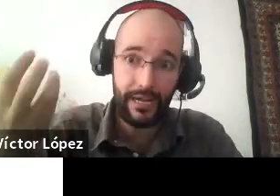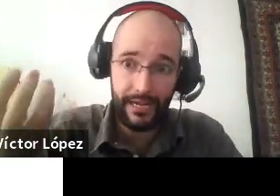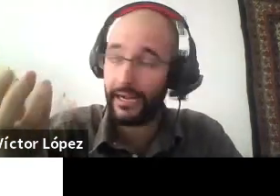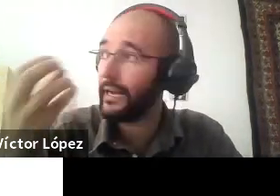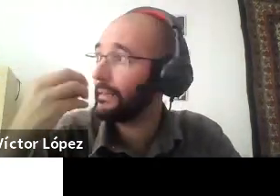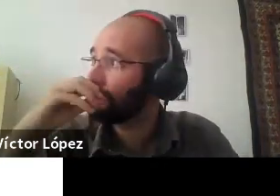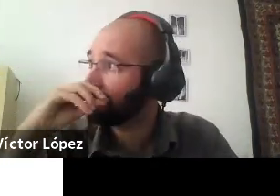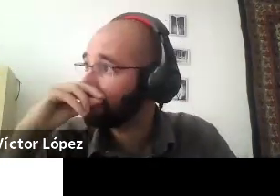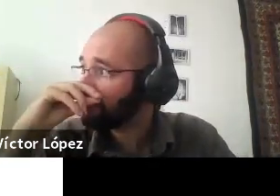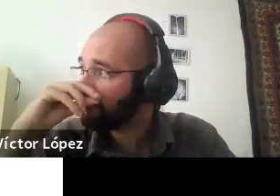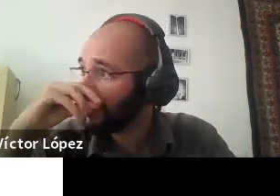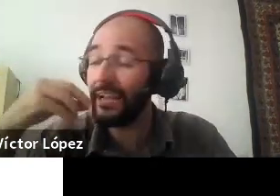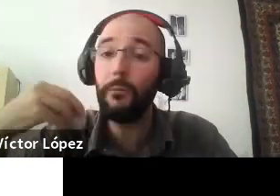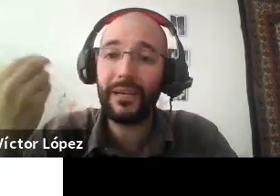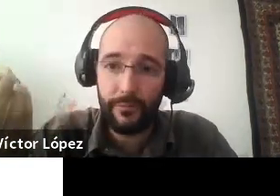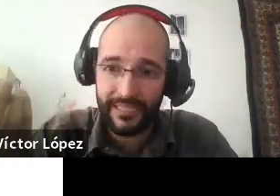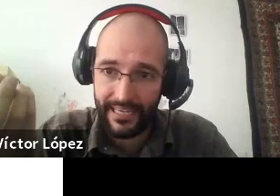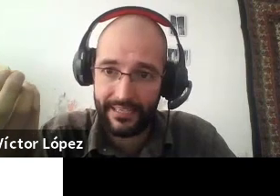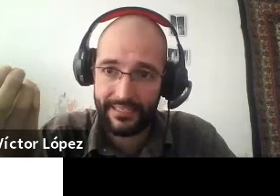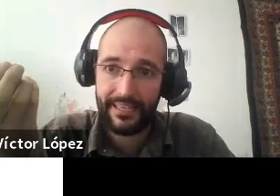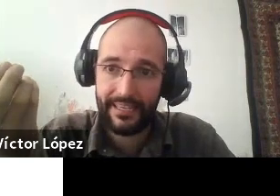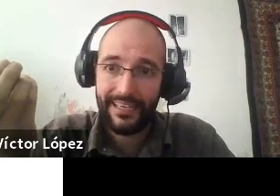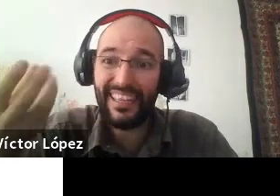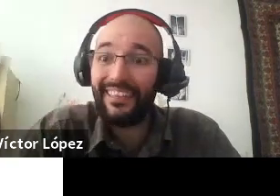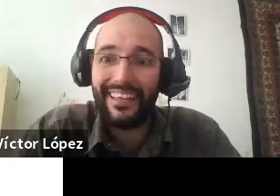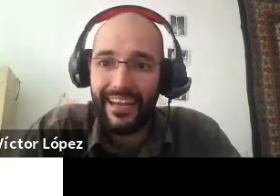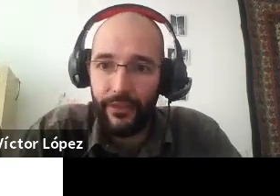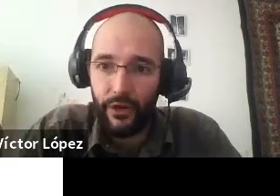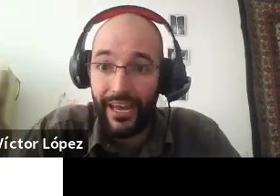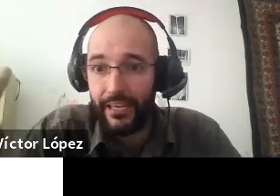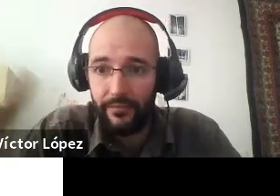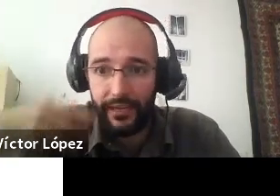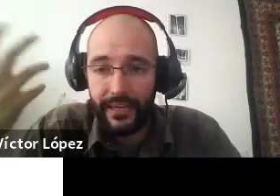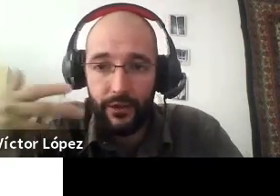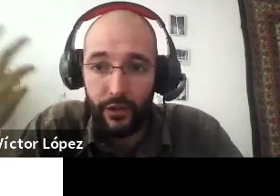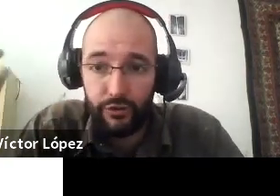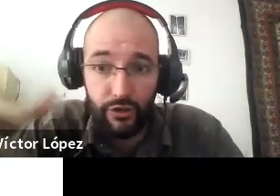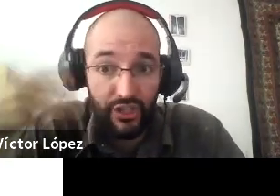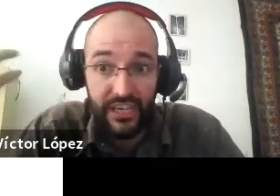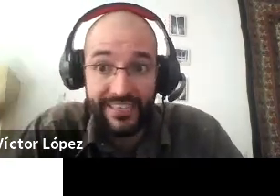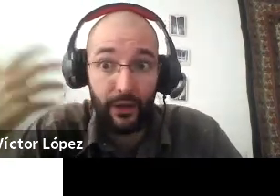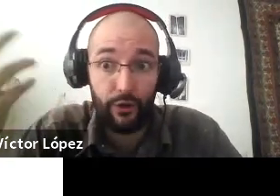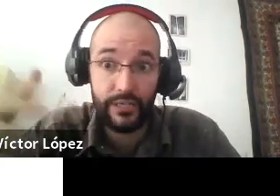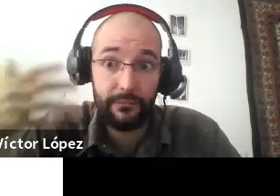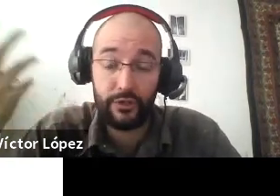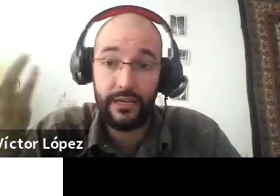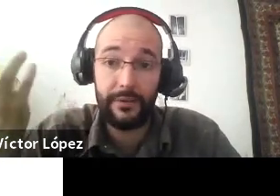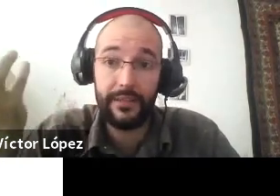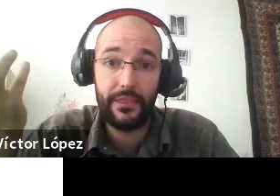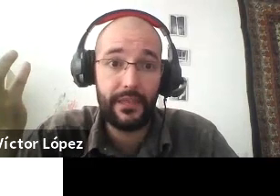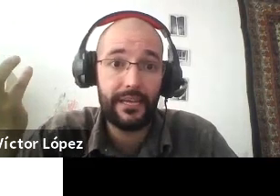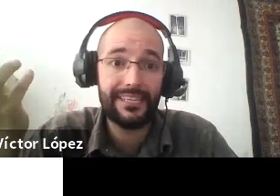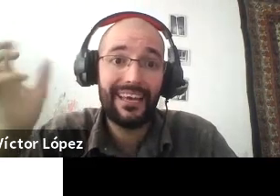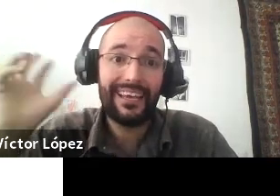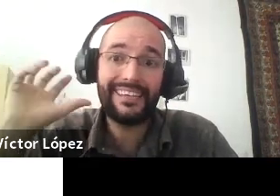poco a ir un paso más allá de esta idea de la indagación naif o la indagación de los chicos y chicas hacen cosas y por eso ya